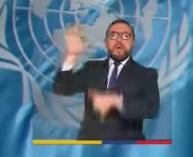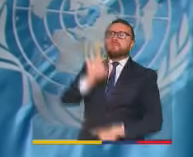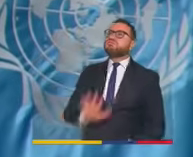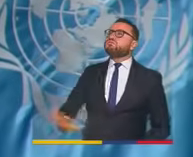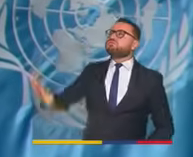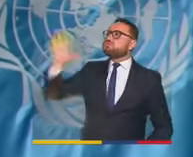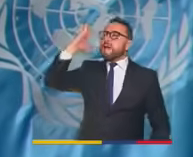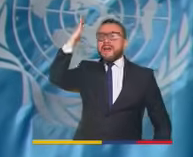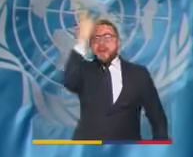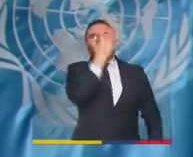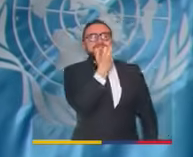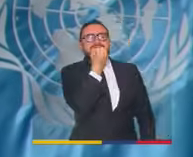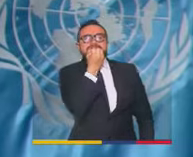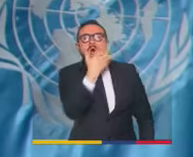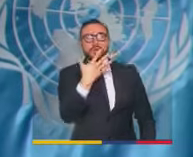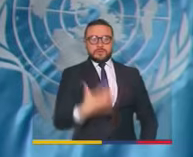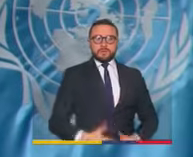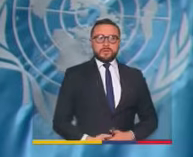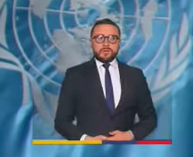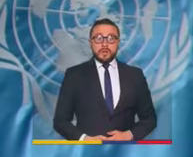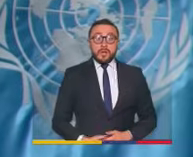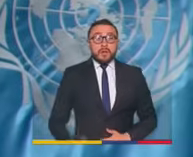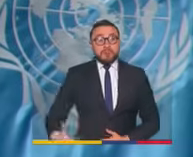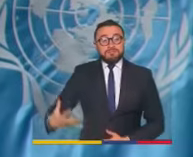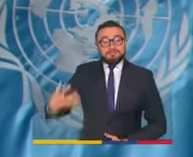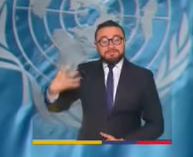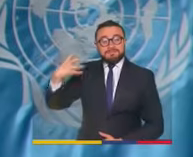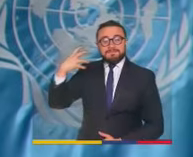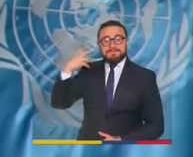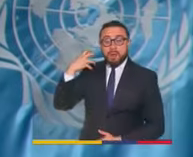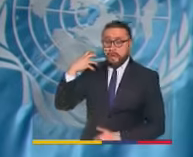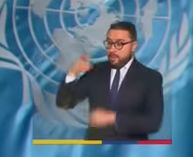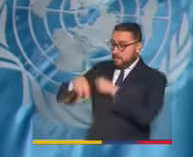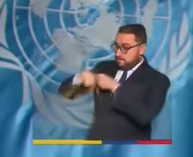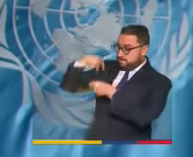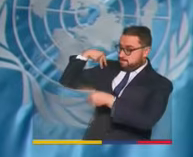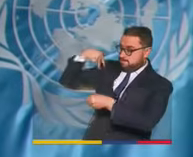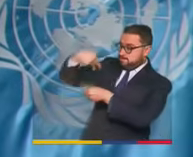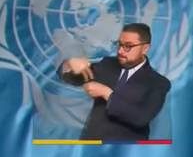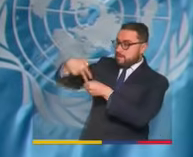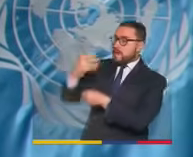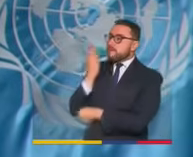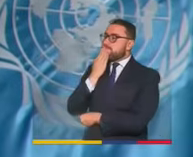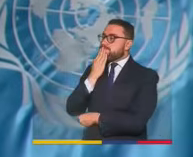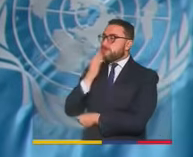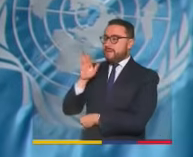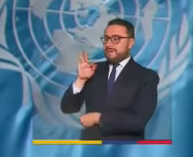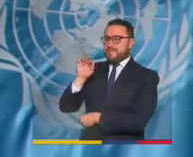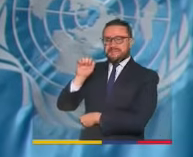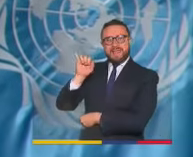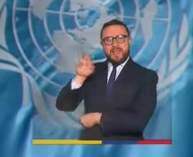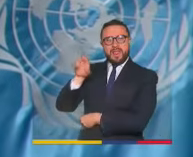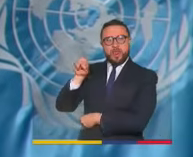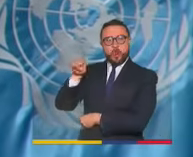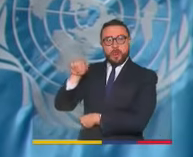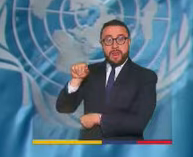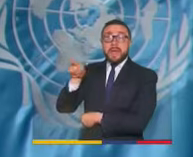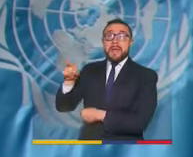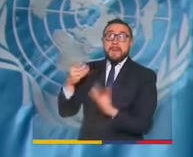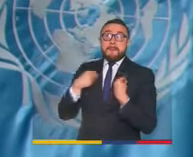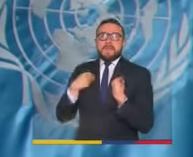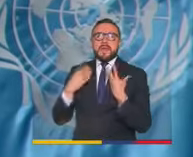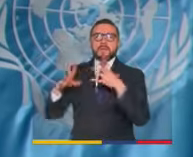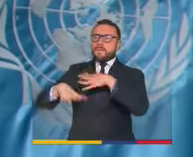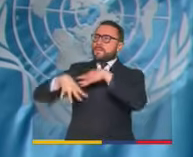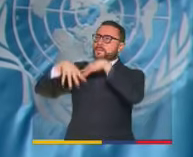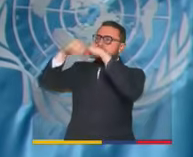Dicen los pueblos descendientes de la cultura tairona que existían en la Sierra Nevada de Santa